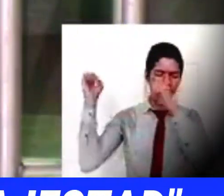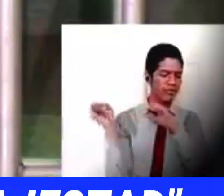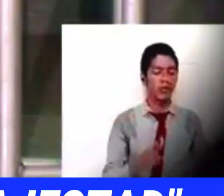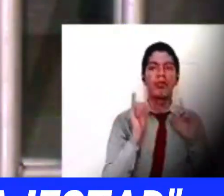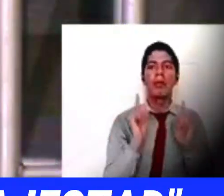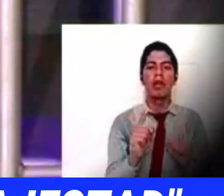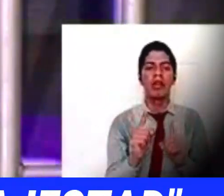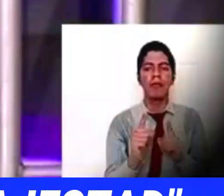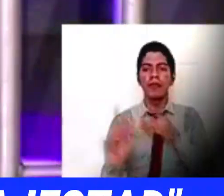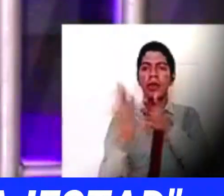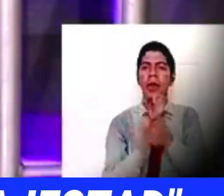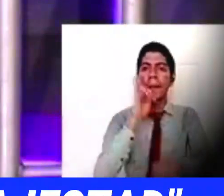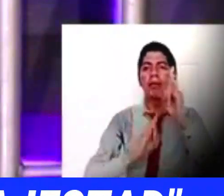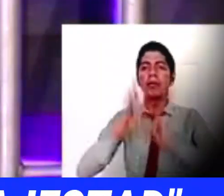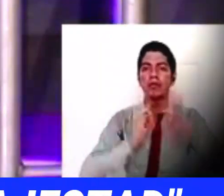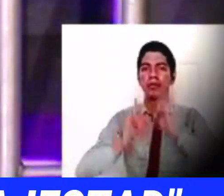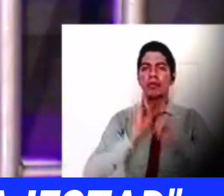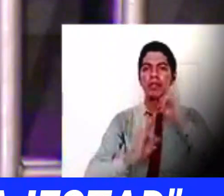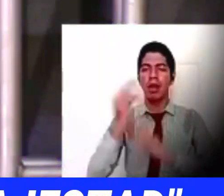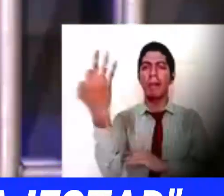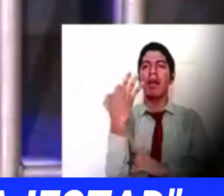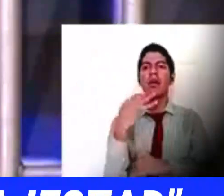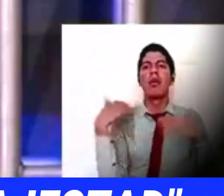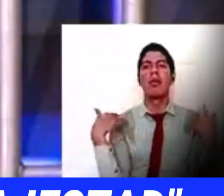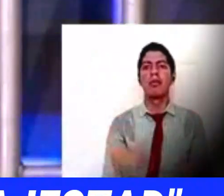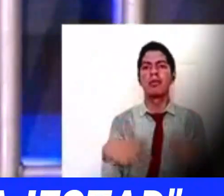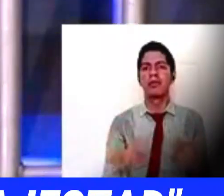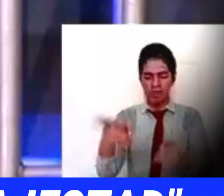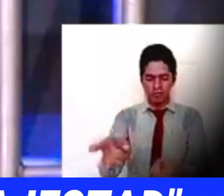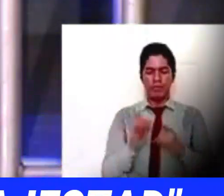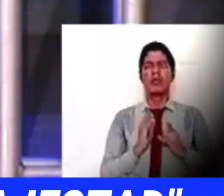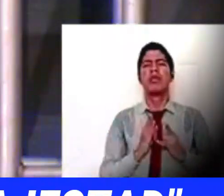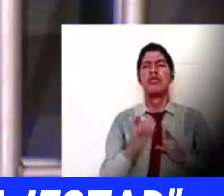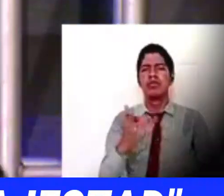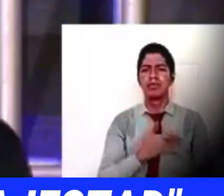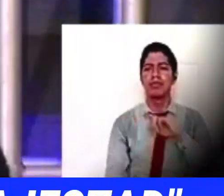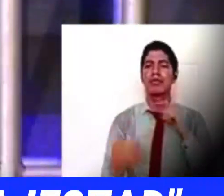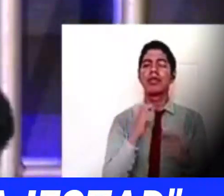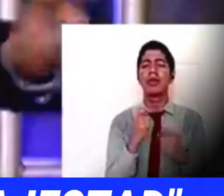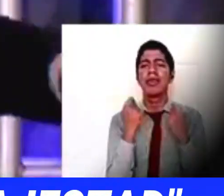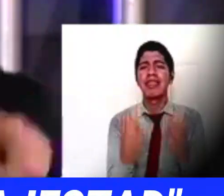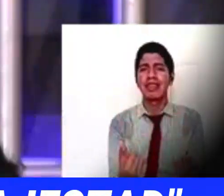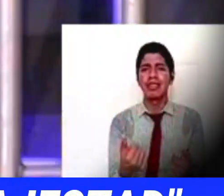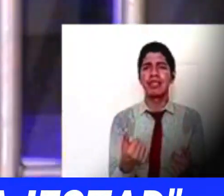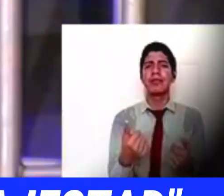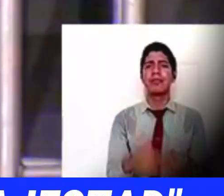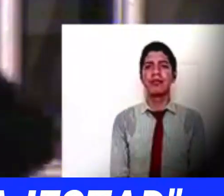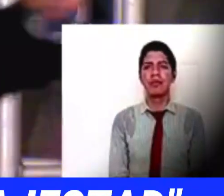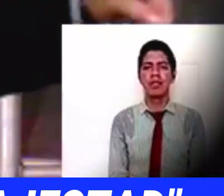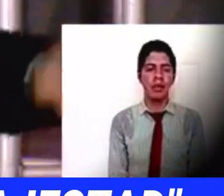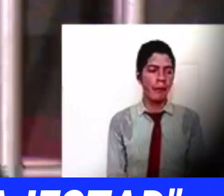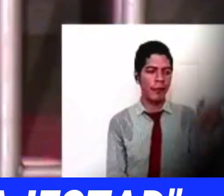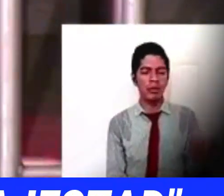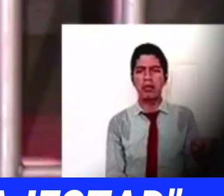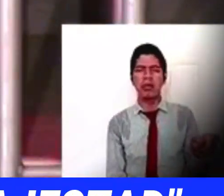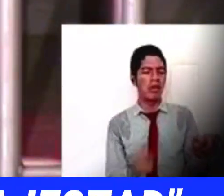el mensaje y algo pasó conmigo. Estaba a punto de renunciar, estaba a punto de irme con esa persona desconocida, estaba a punto de irme a explorar